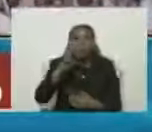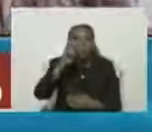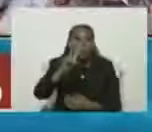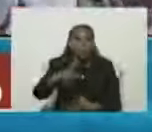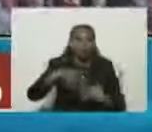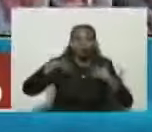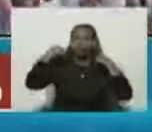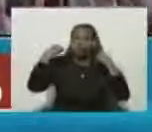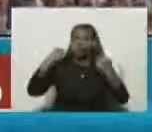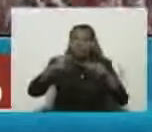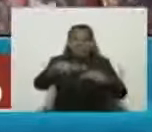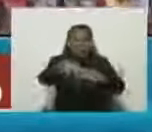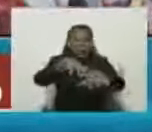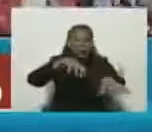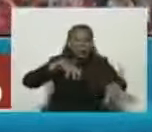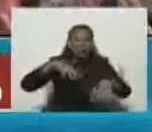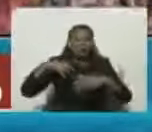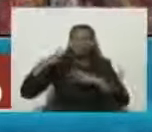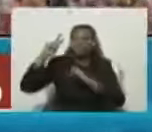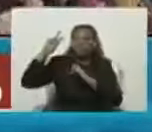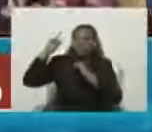¡Victoria! ¡Victoria!